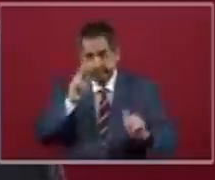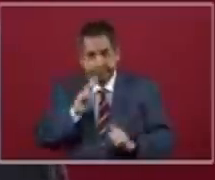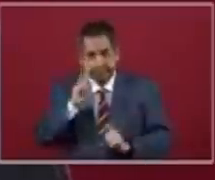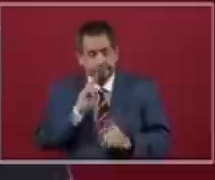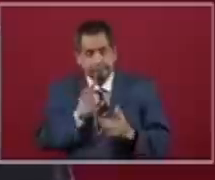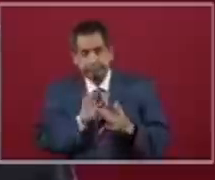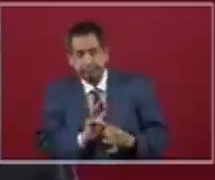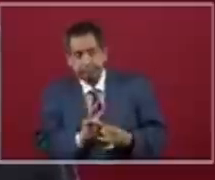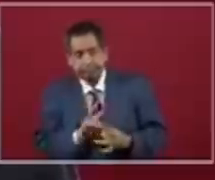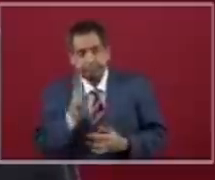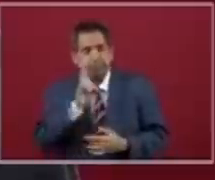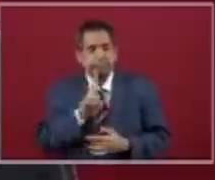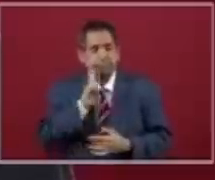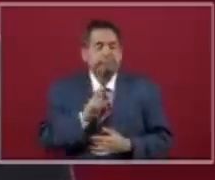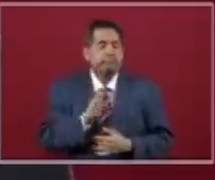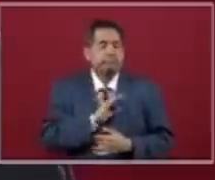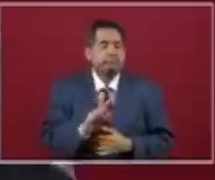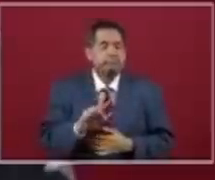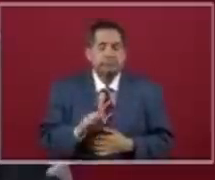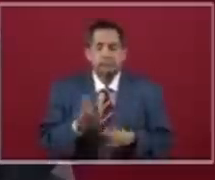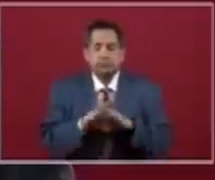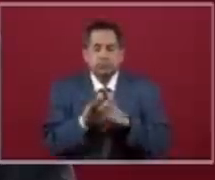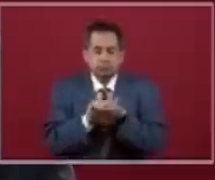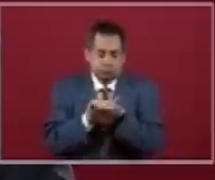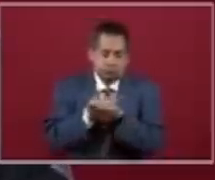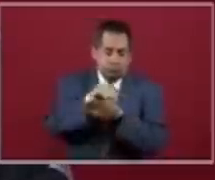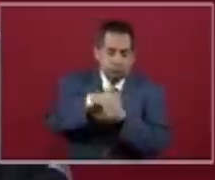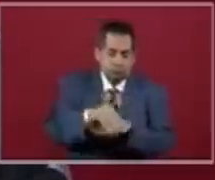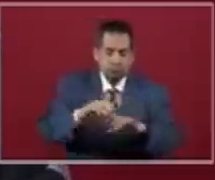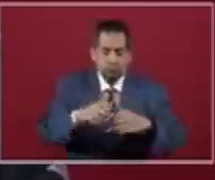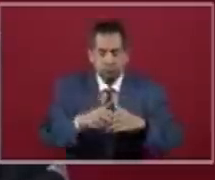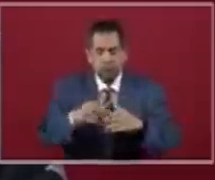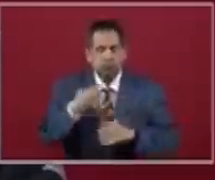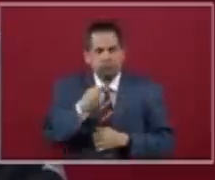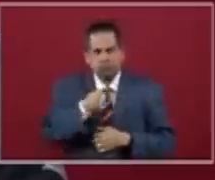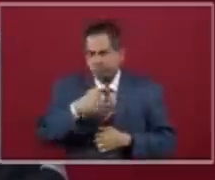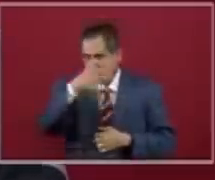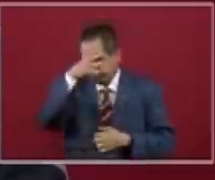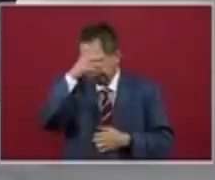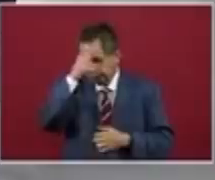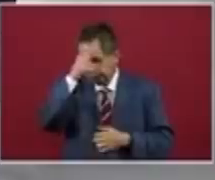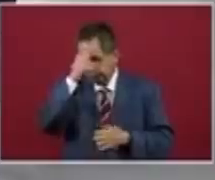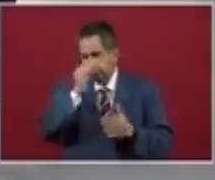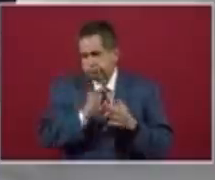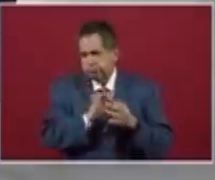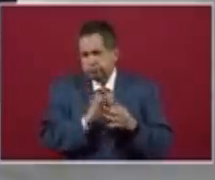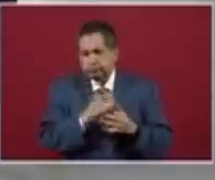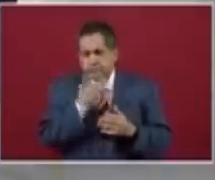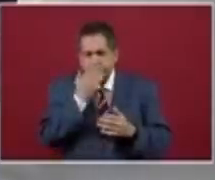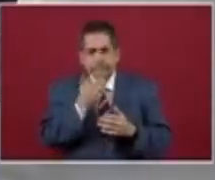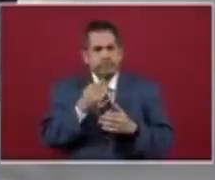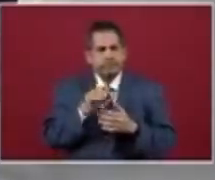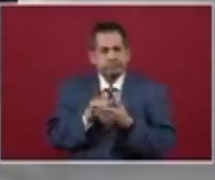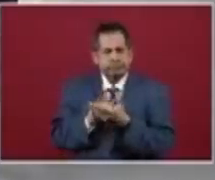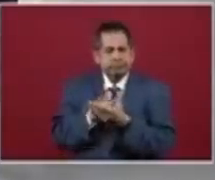para que haya inversión. Hay un compromiso de